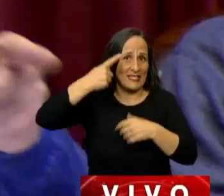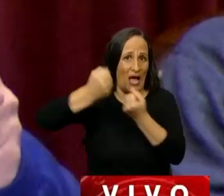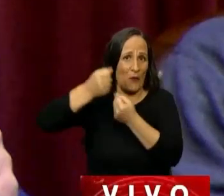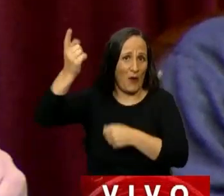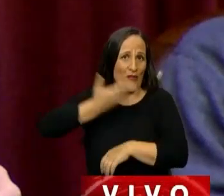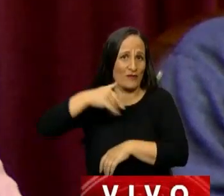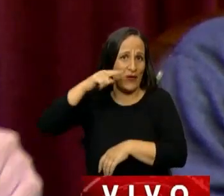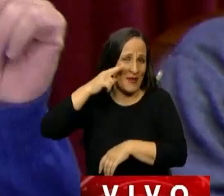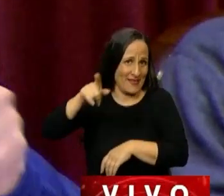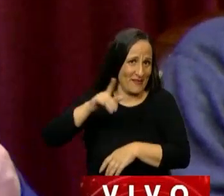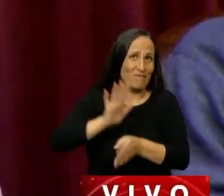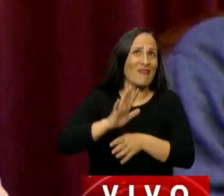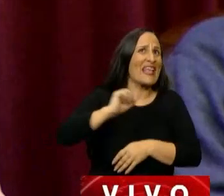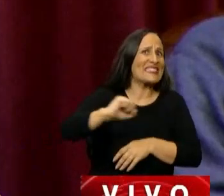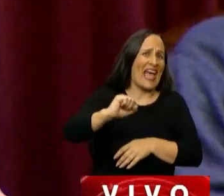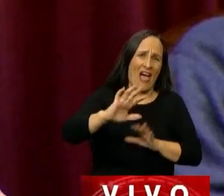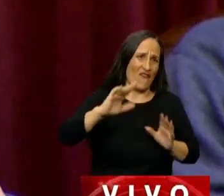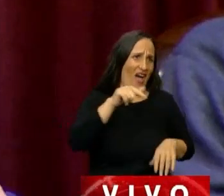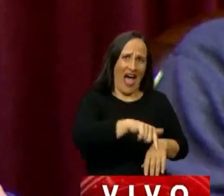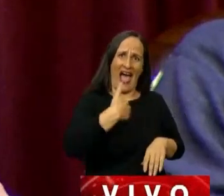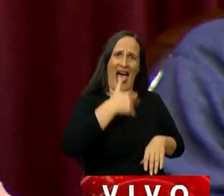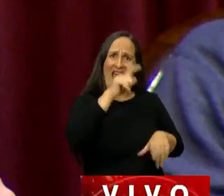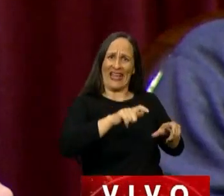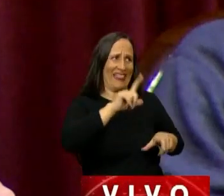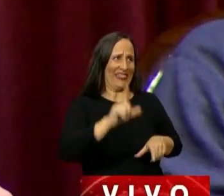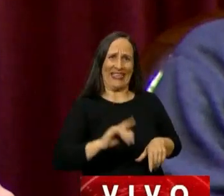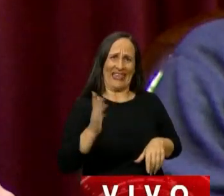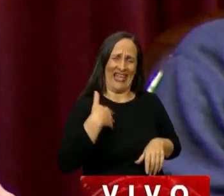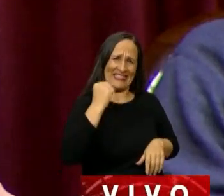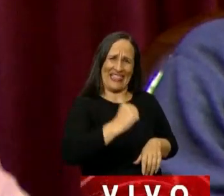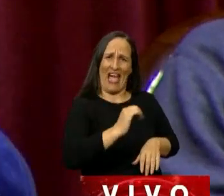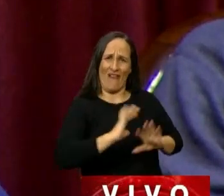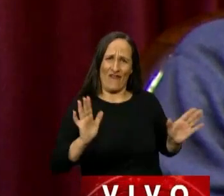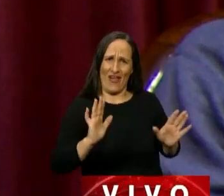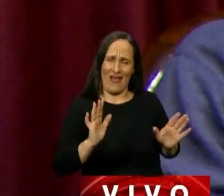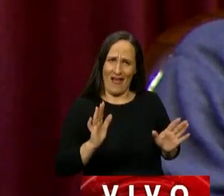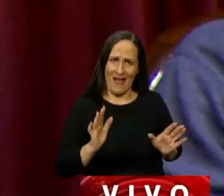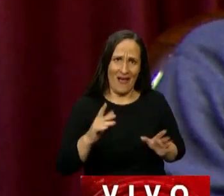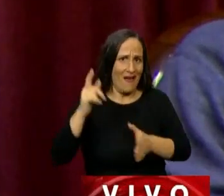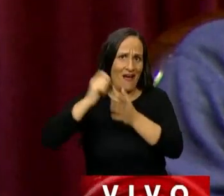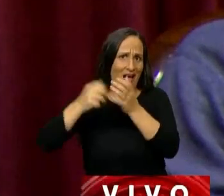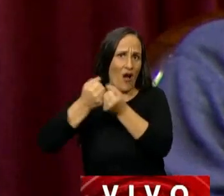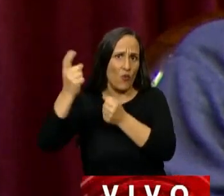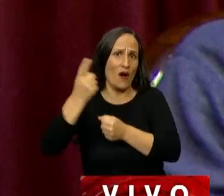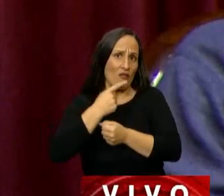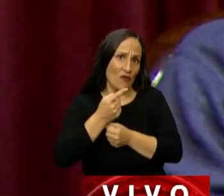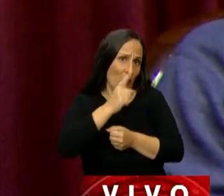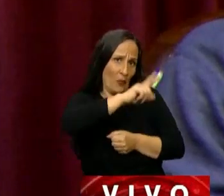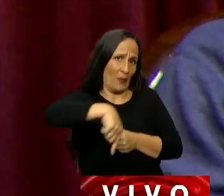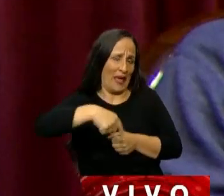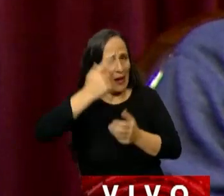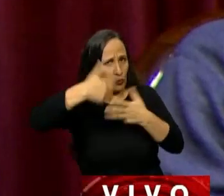y una estafa histórica al conjunto del pueblo argentino, que plantea claramente en sus términos que es